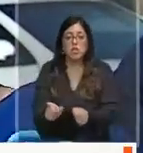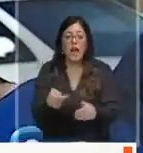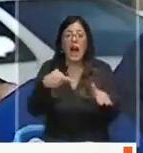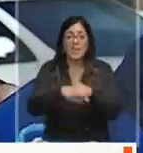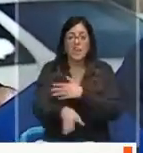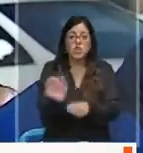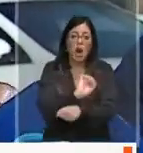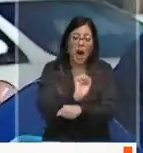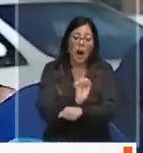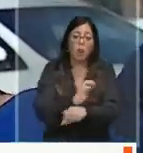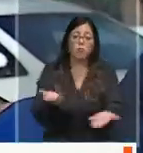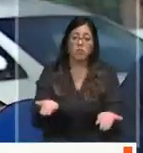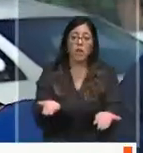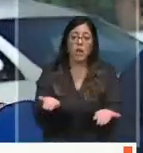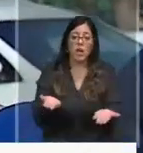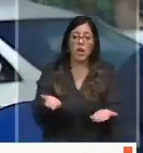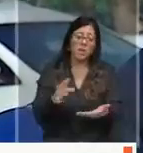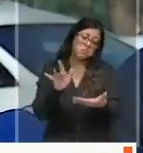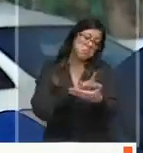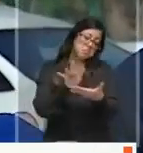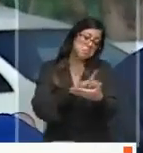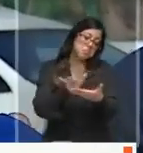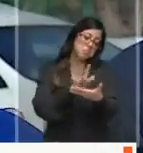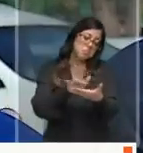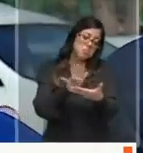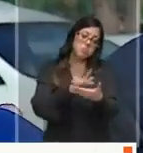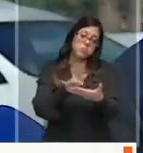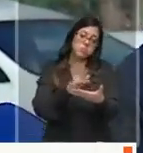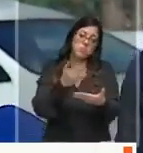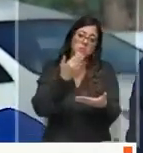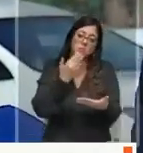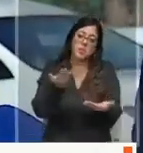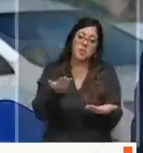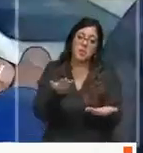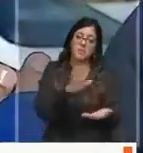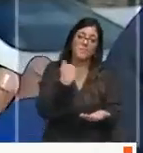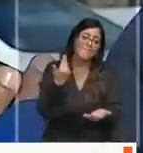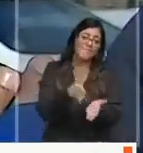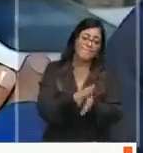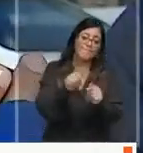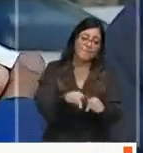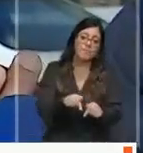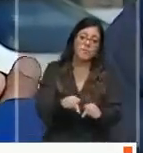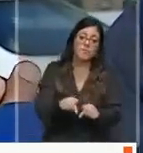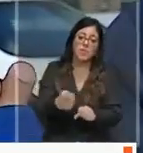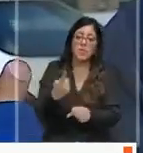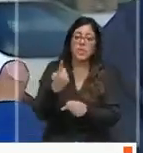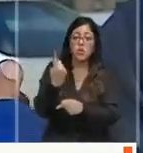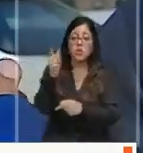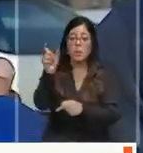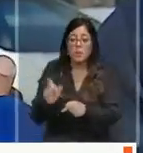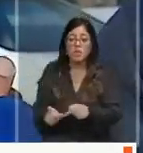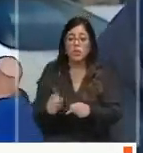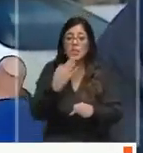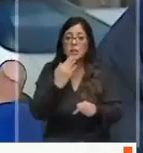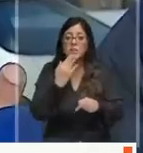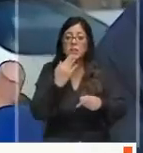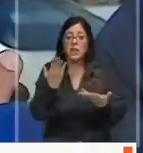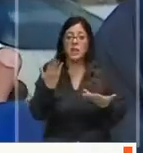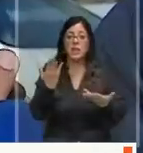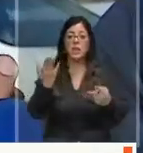vehículo, precisamente revisando su teléfono, y la cual fallece en el lugar. Y una de las personas que estaba en el lugar resulta lesionado con un